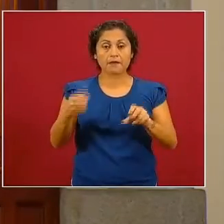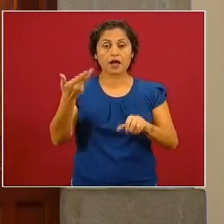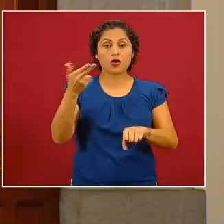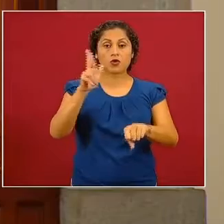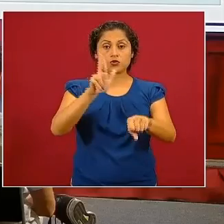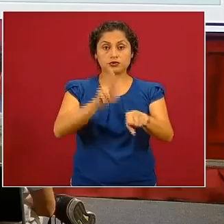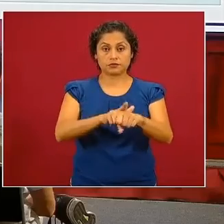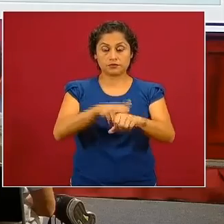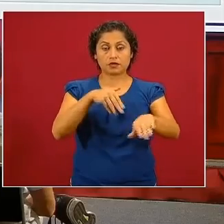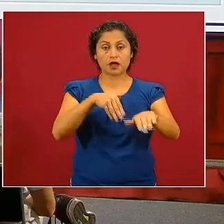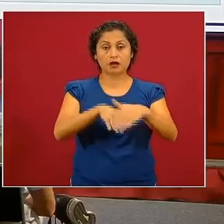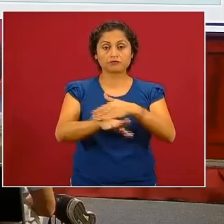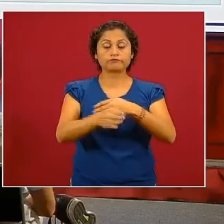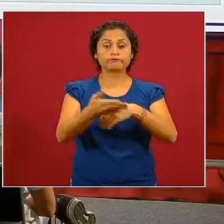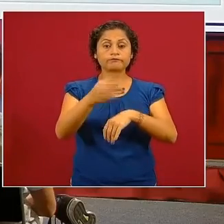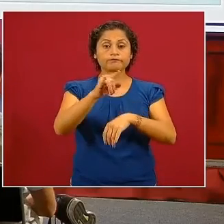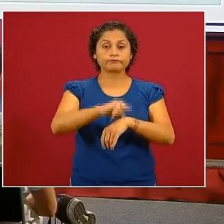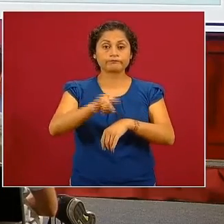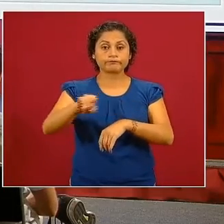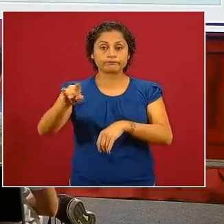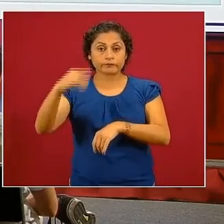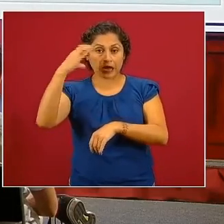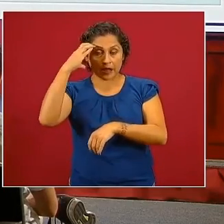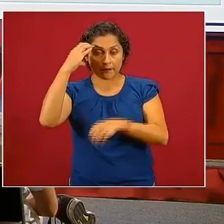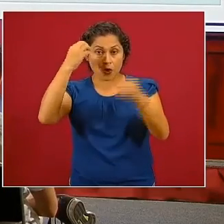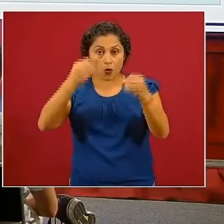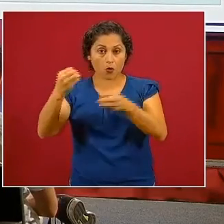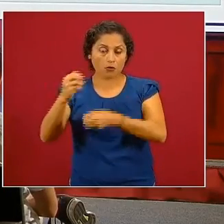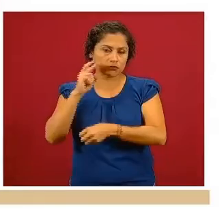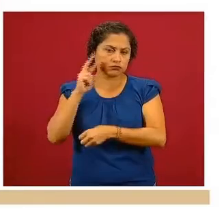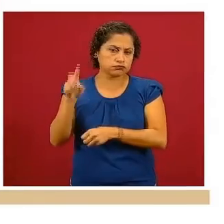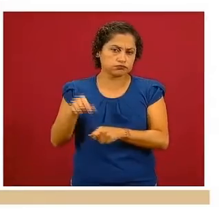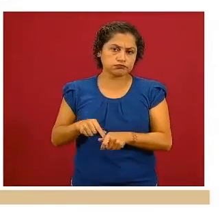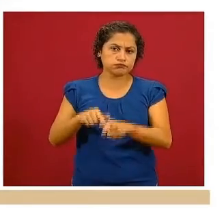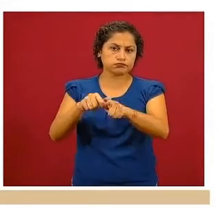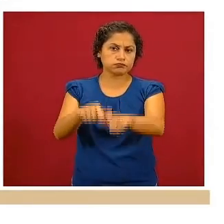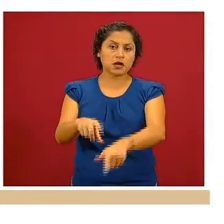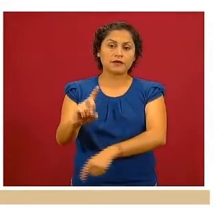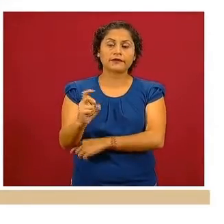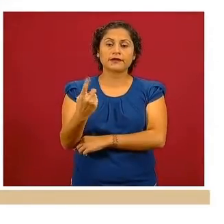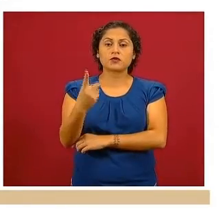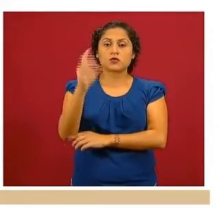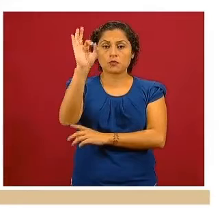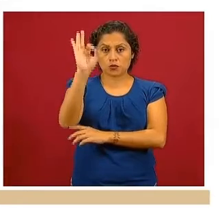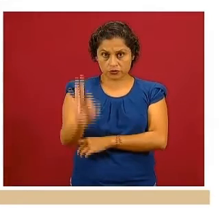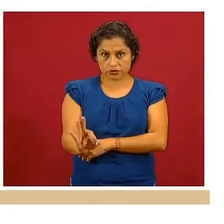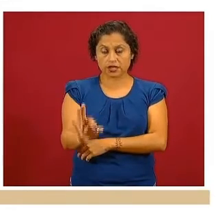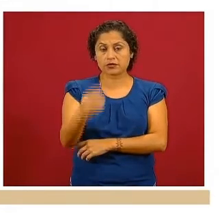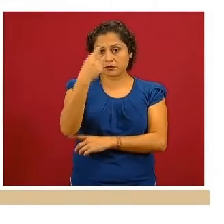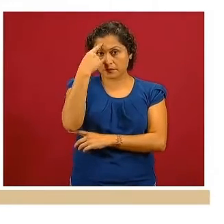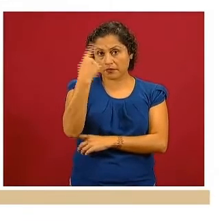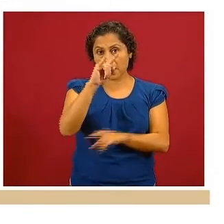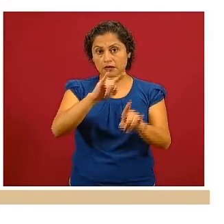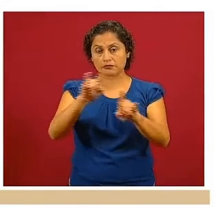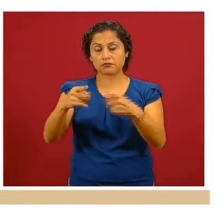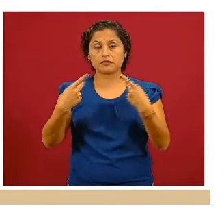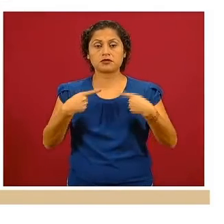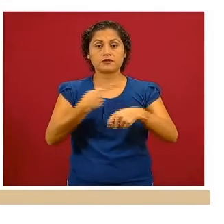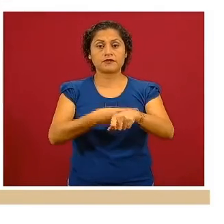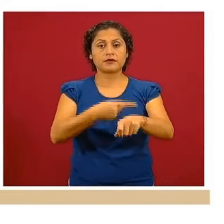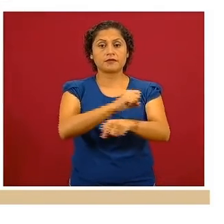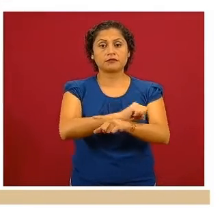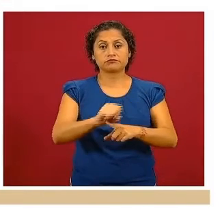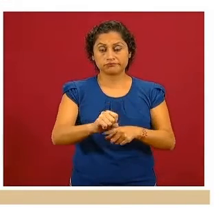hospitalaria rápidamente no ha tenido prácticamente modificaciones, 31% el de las camas general, todas las